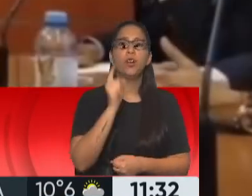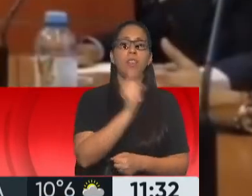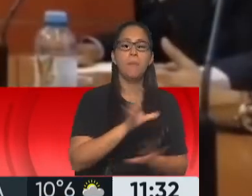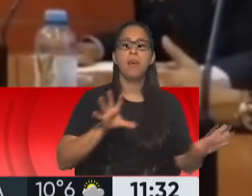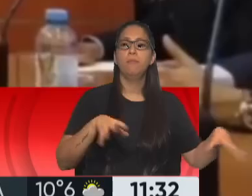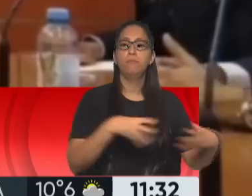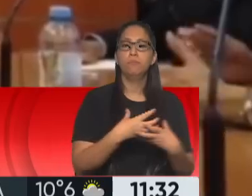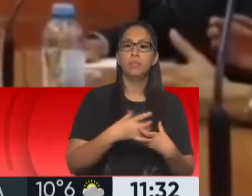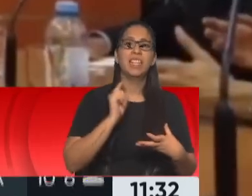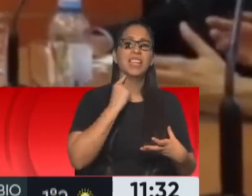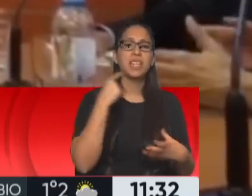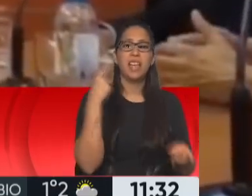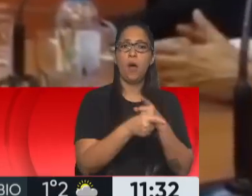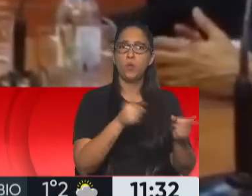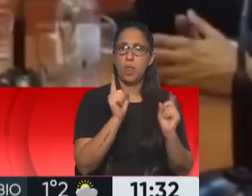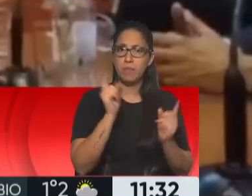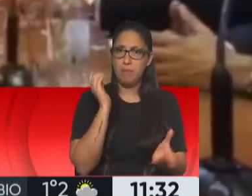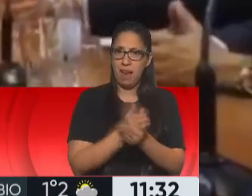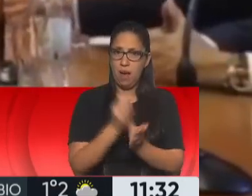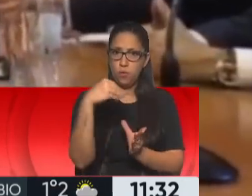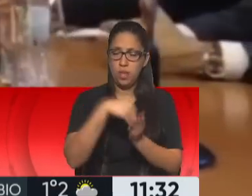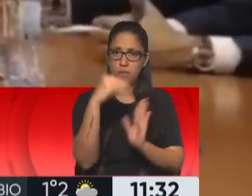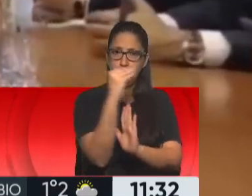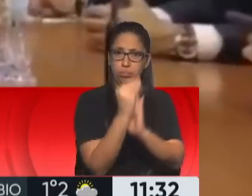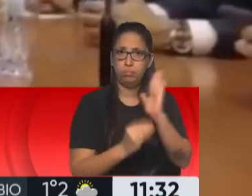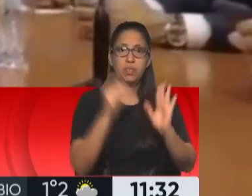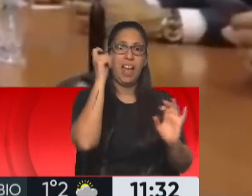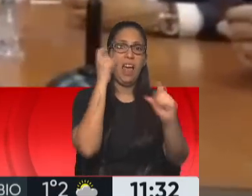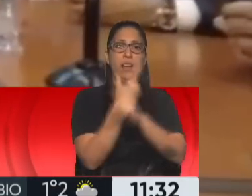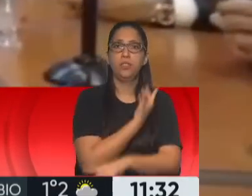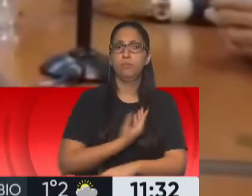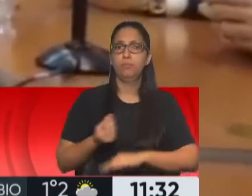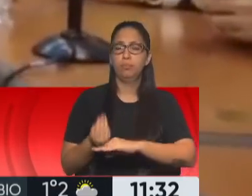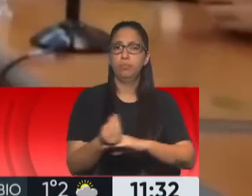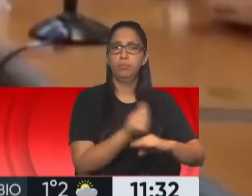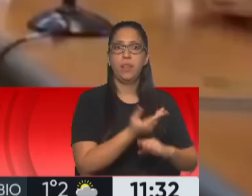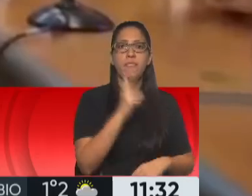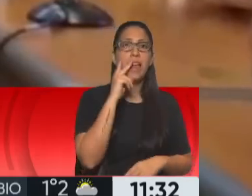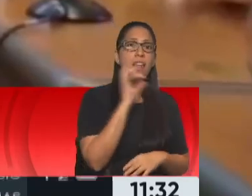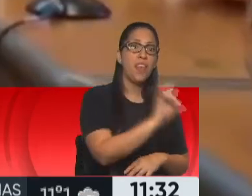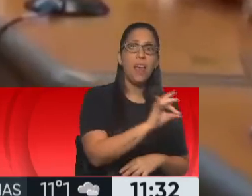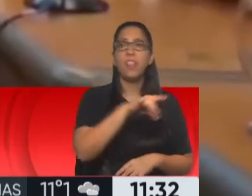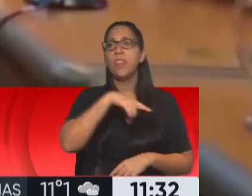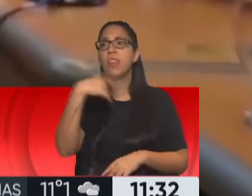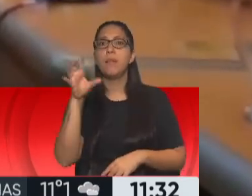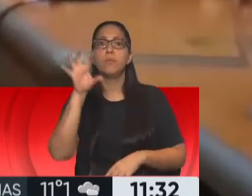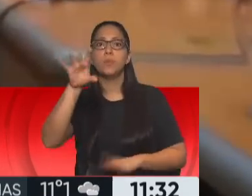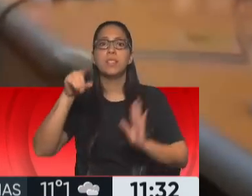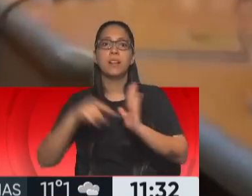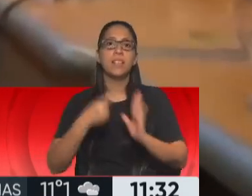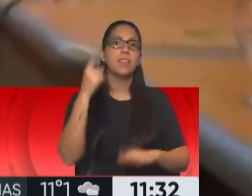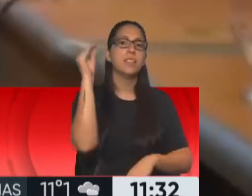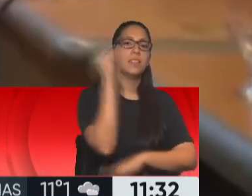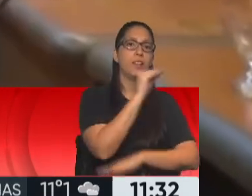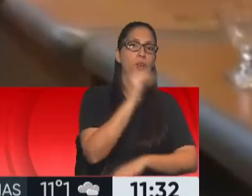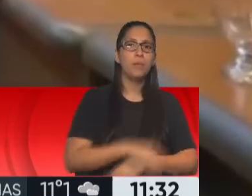de los 13 imputados en la misma causa. Por allí también había exfuncionarios del Gobierno Nacional, de Vialidad Nacional y de Vialidad de la provincia de Santa Cruz.